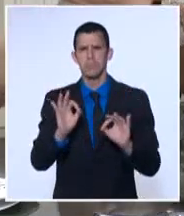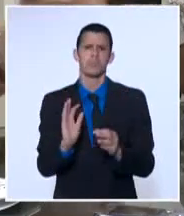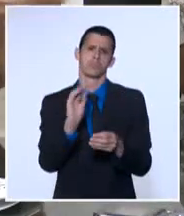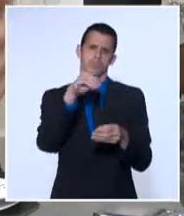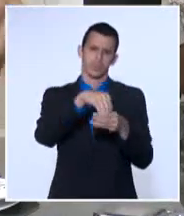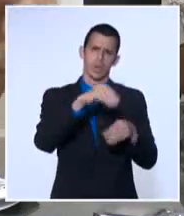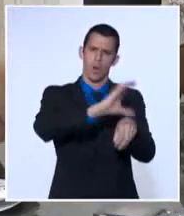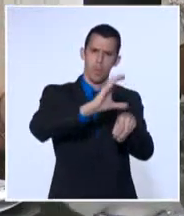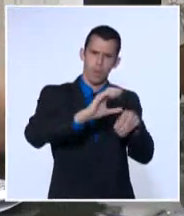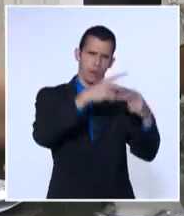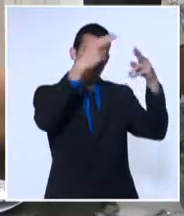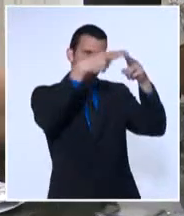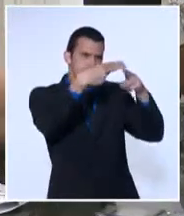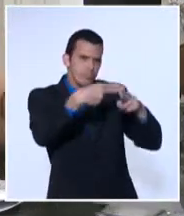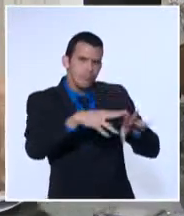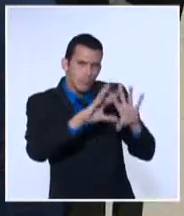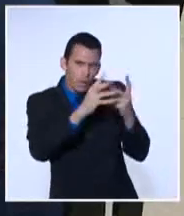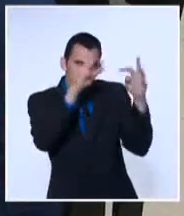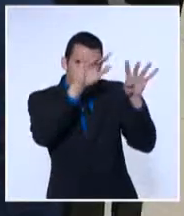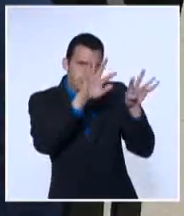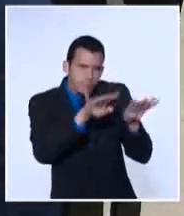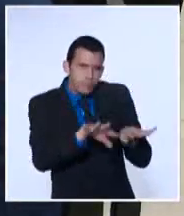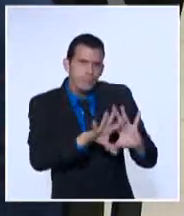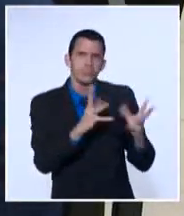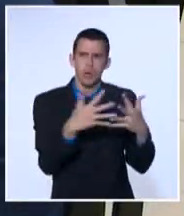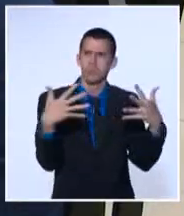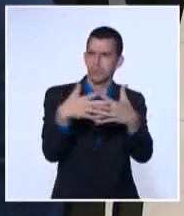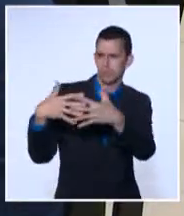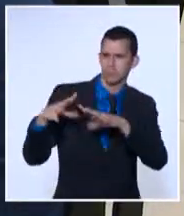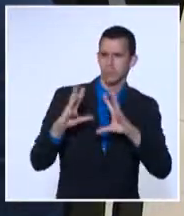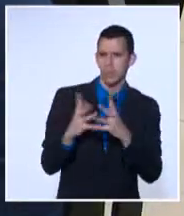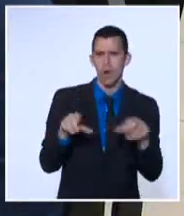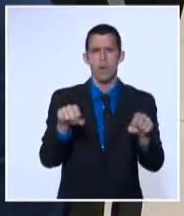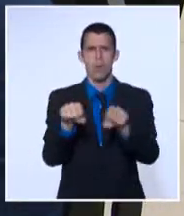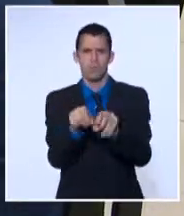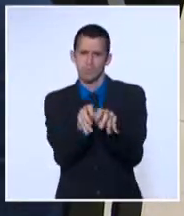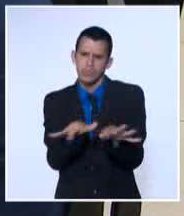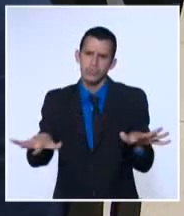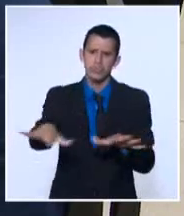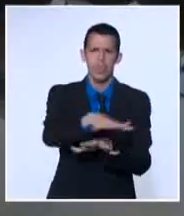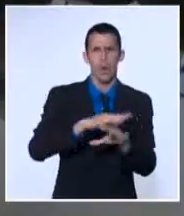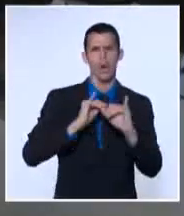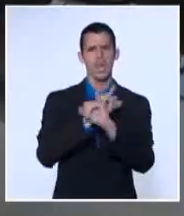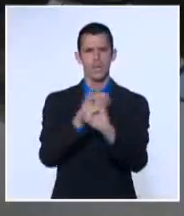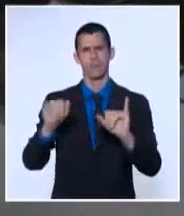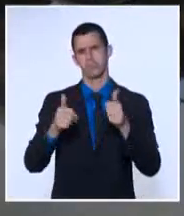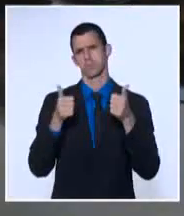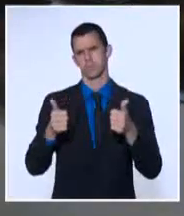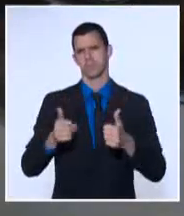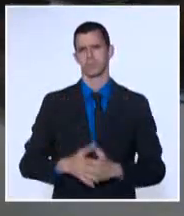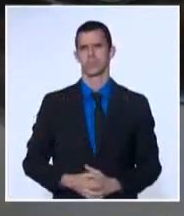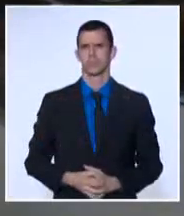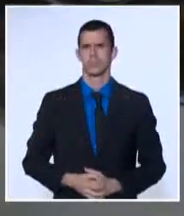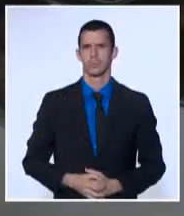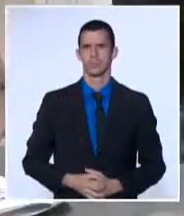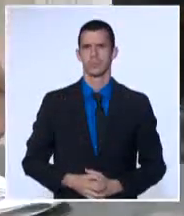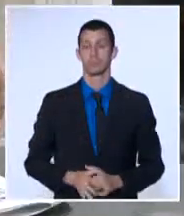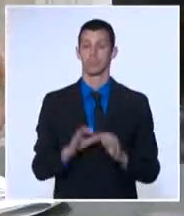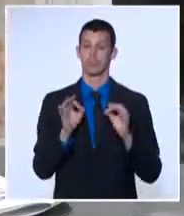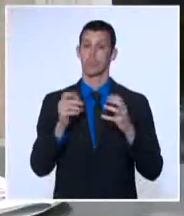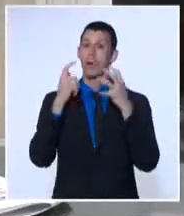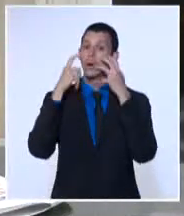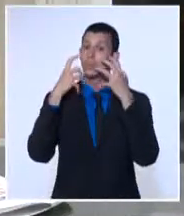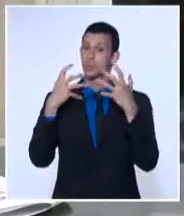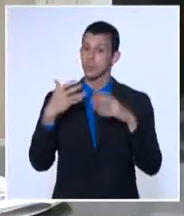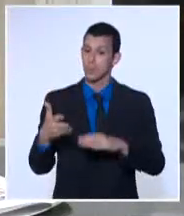para probar el resto de toda la conectividad. Fue esta prueba un reflejo de compromiso y sentido de pertenencia de